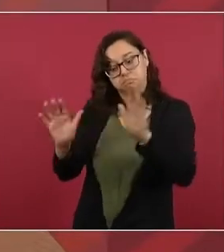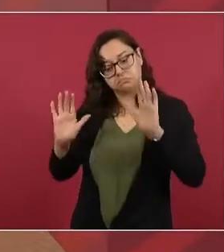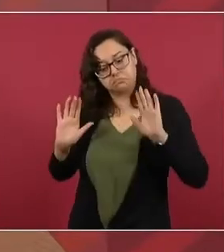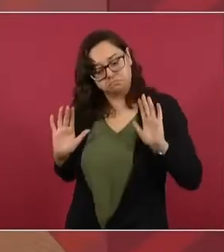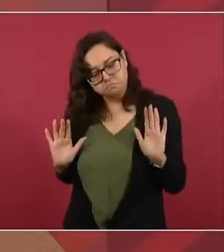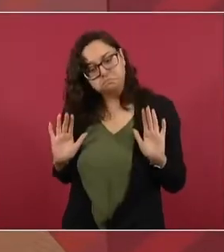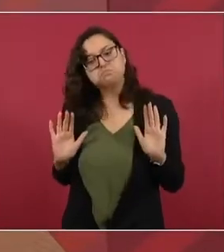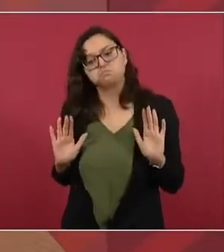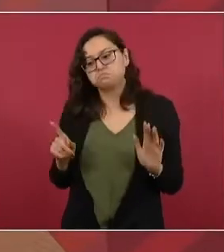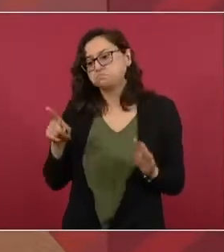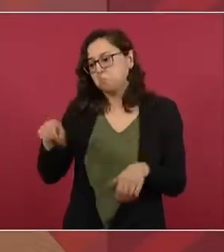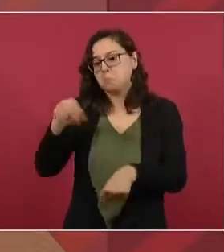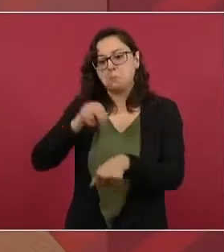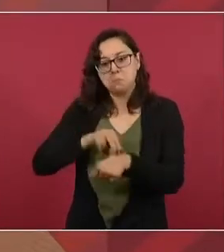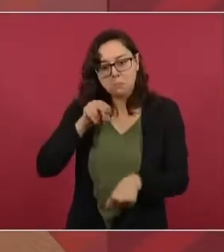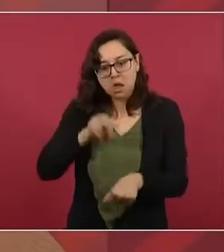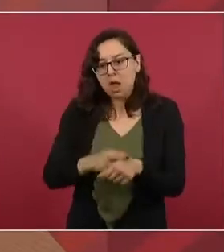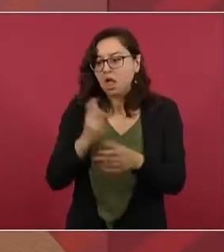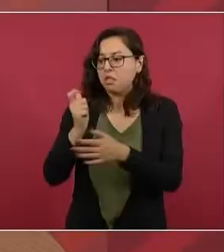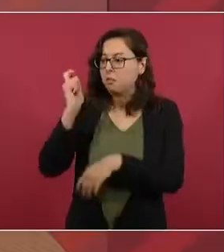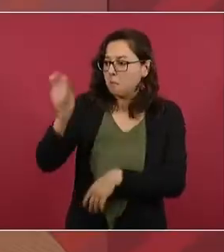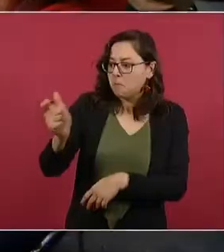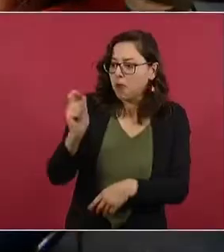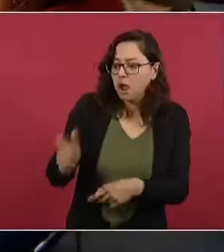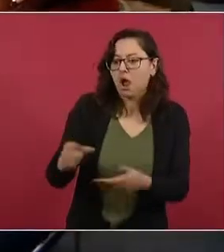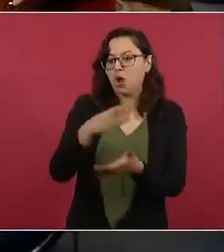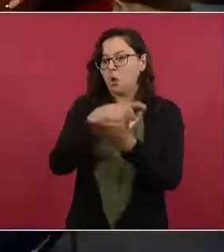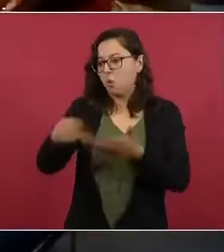comprar los medicamentos y van a mantener